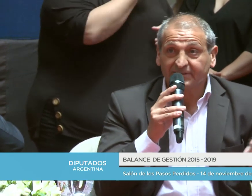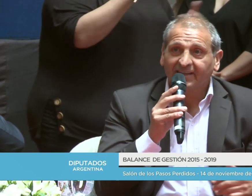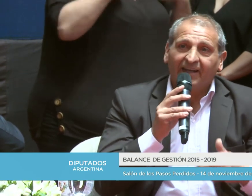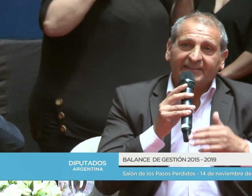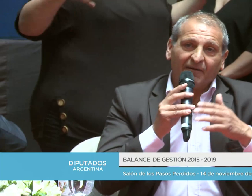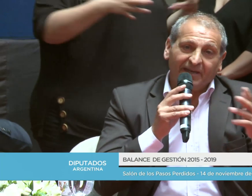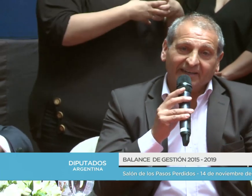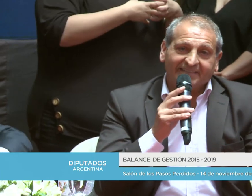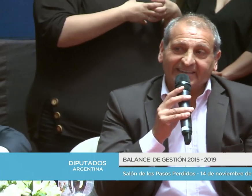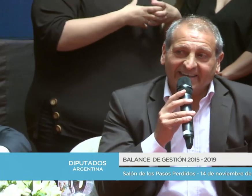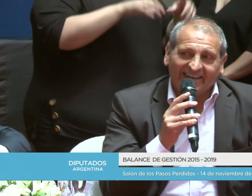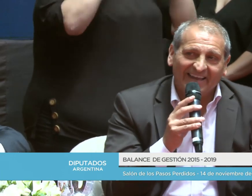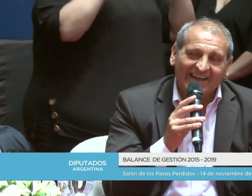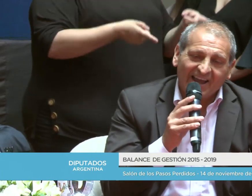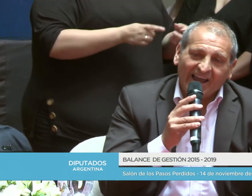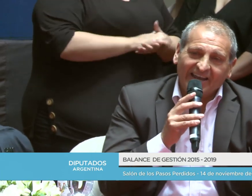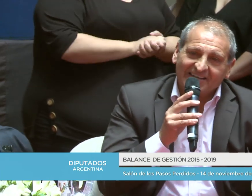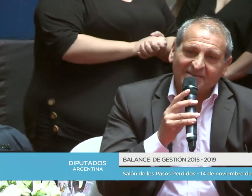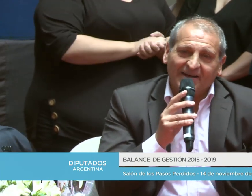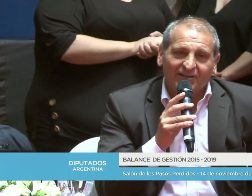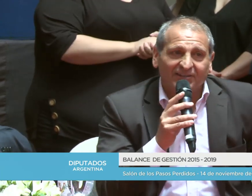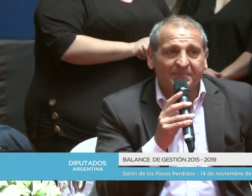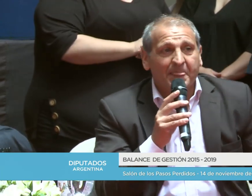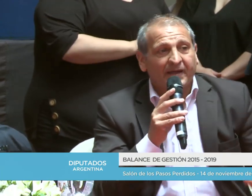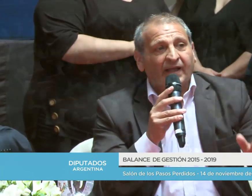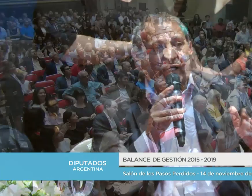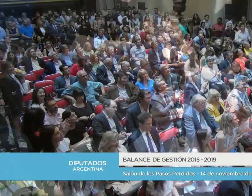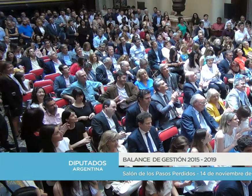mío. También en ese marco,